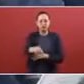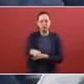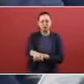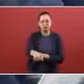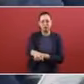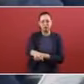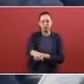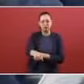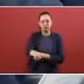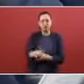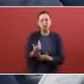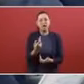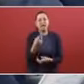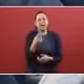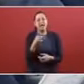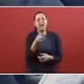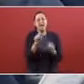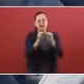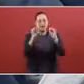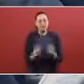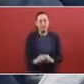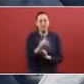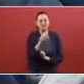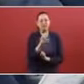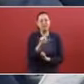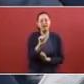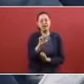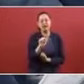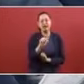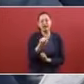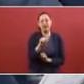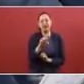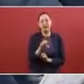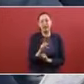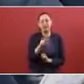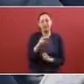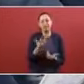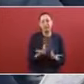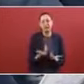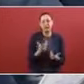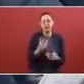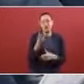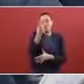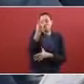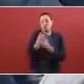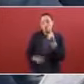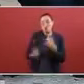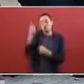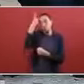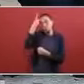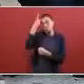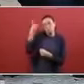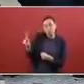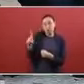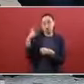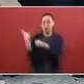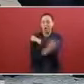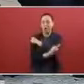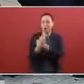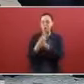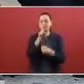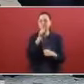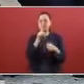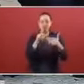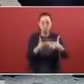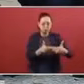mismo de Claranet hace que copropiedades queden reservadas, porque esto permitiría pues que muchas propiedades quedaran reservadas